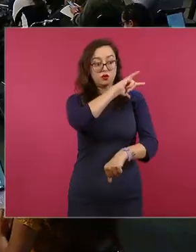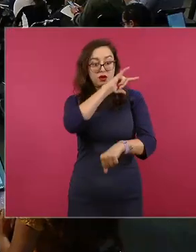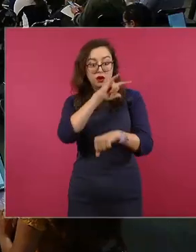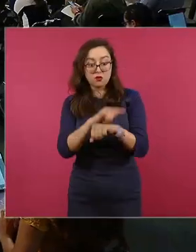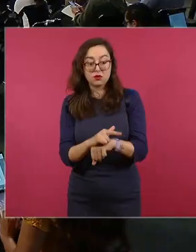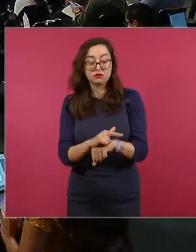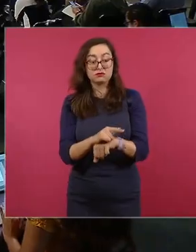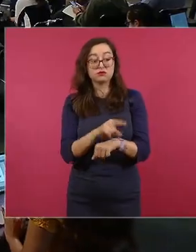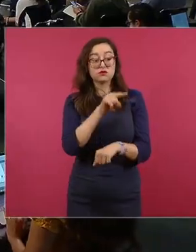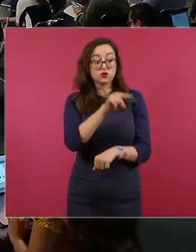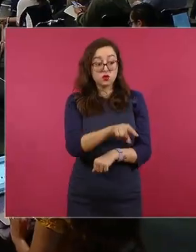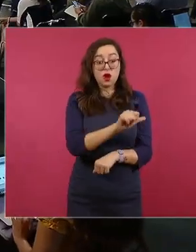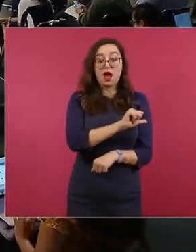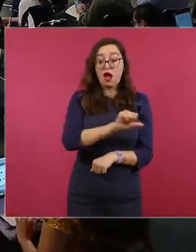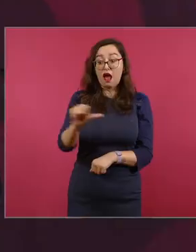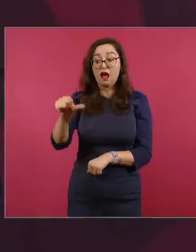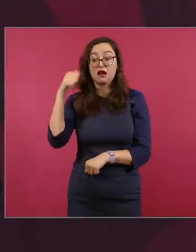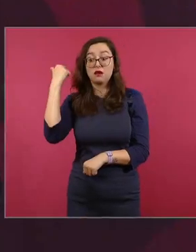acepta,